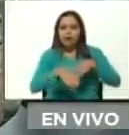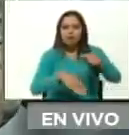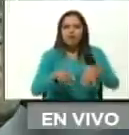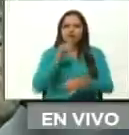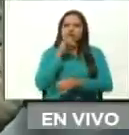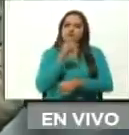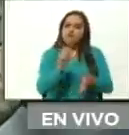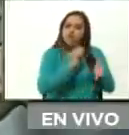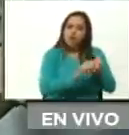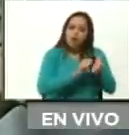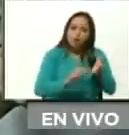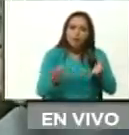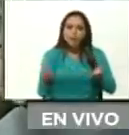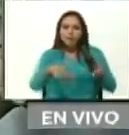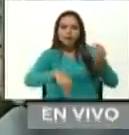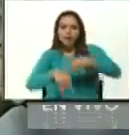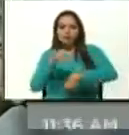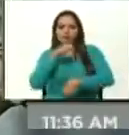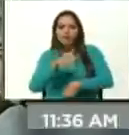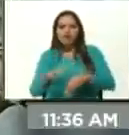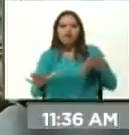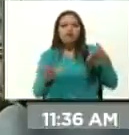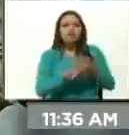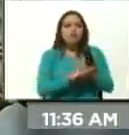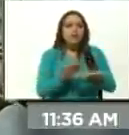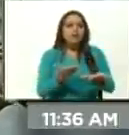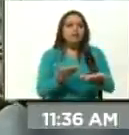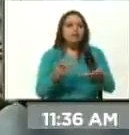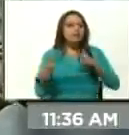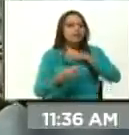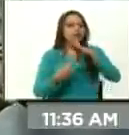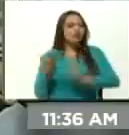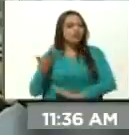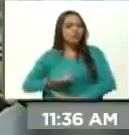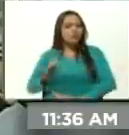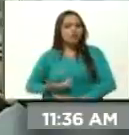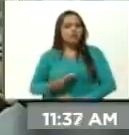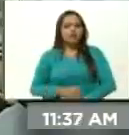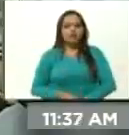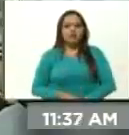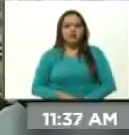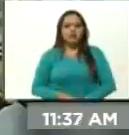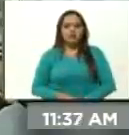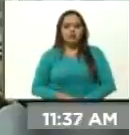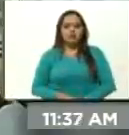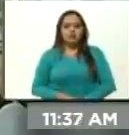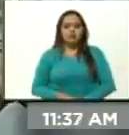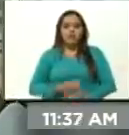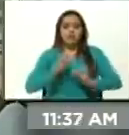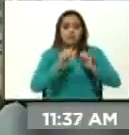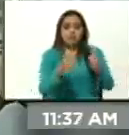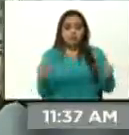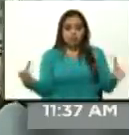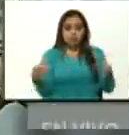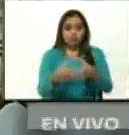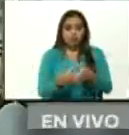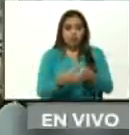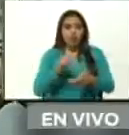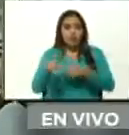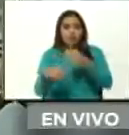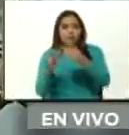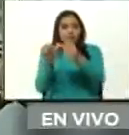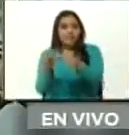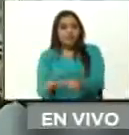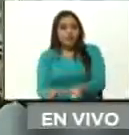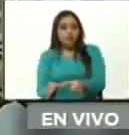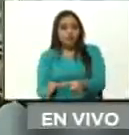informes, anexos, alcances, a partir de esa reunión donde se fijó,